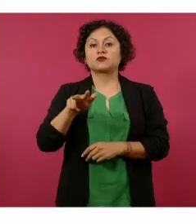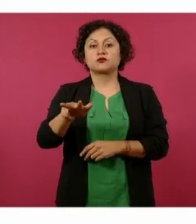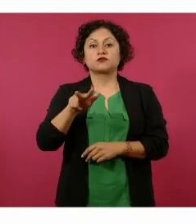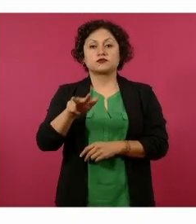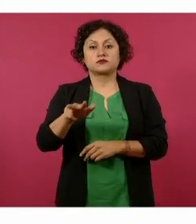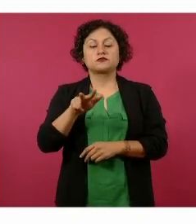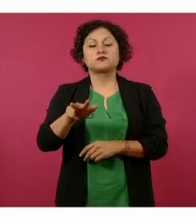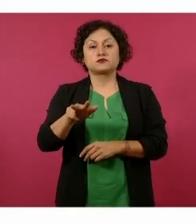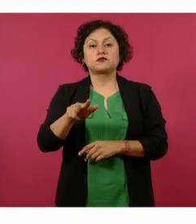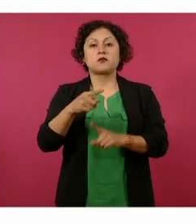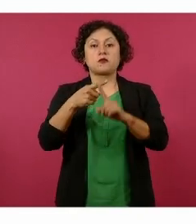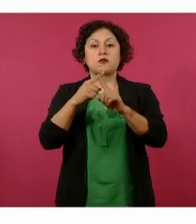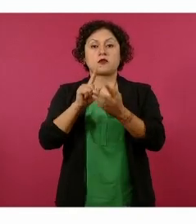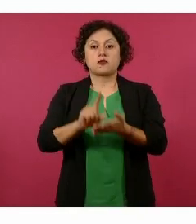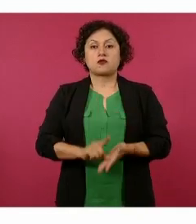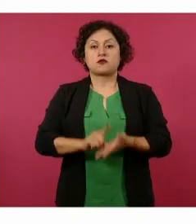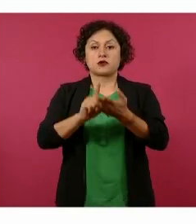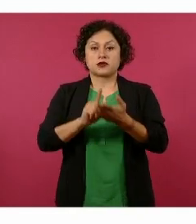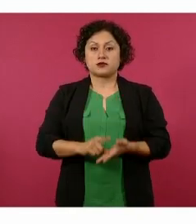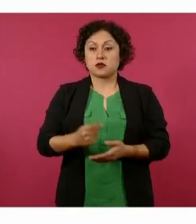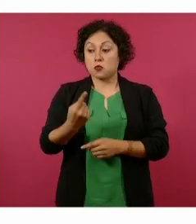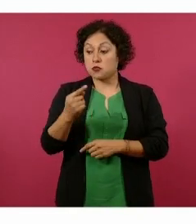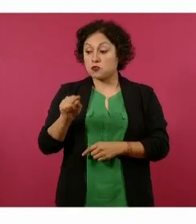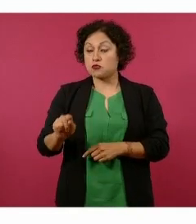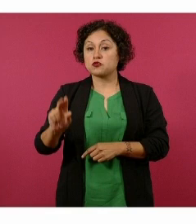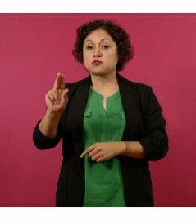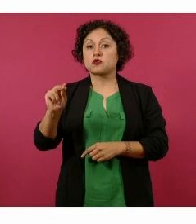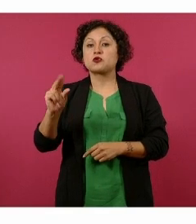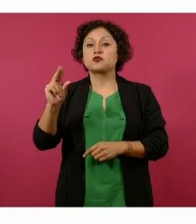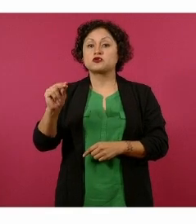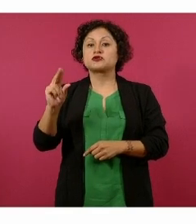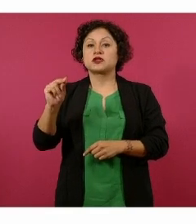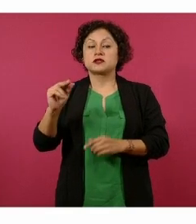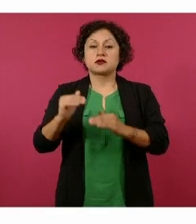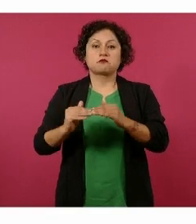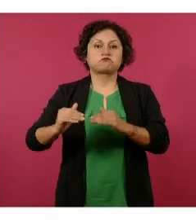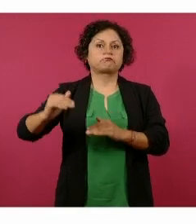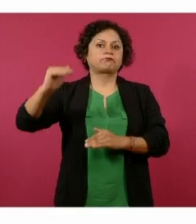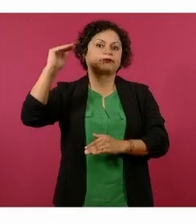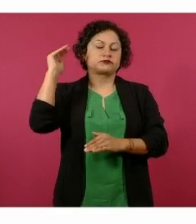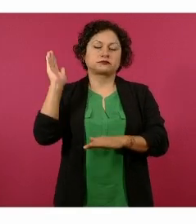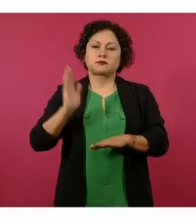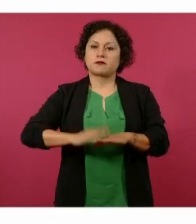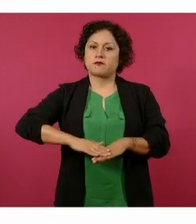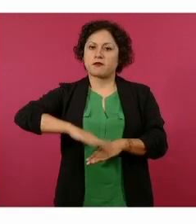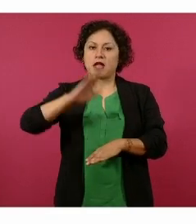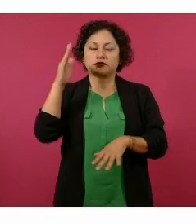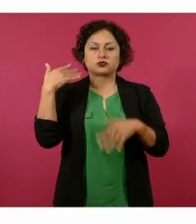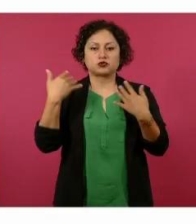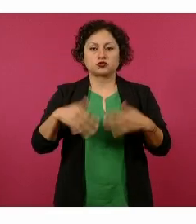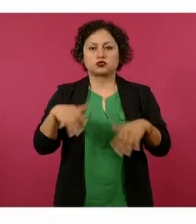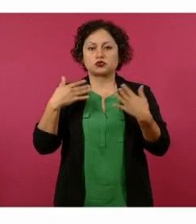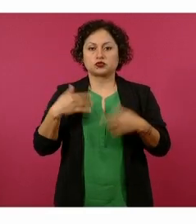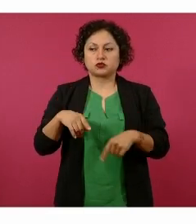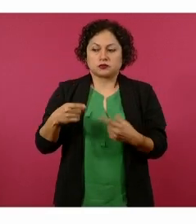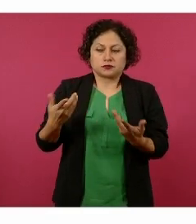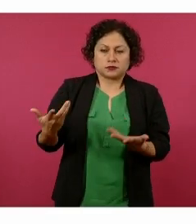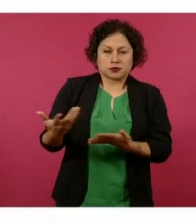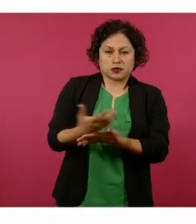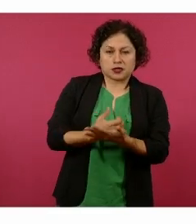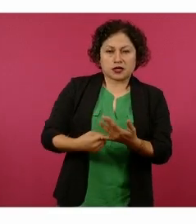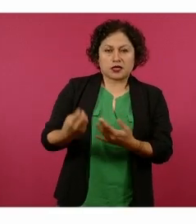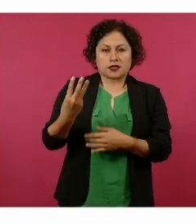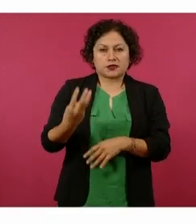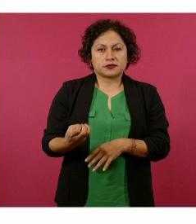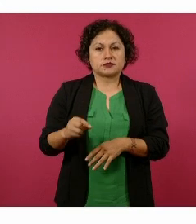$27.18. 1.80 por arriba del promedio nacional, bastante elevado, y además si consideramos que tiene 3.89 pesos